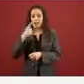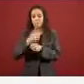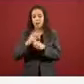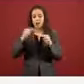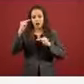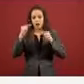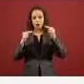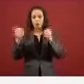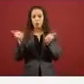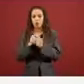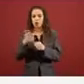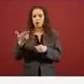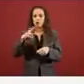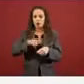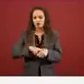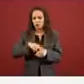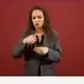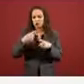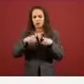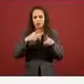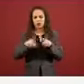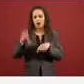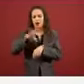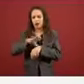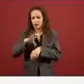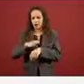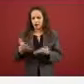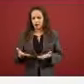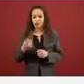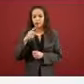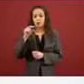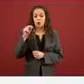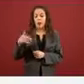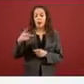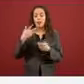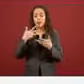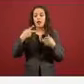médicas móviles, 140 y 184 brigadas de salud.